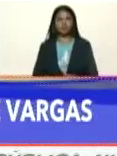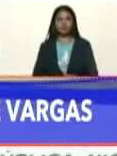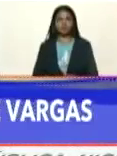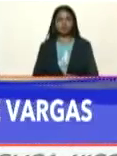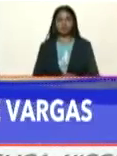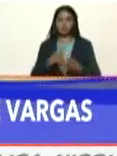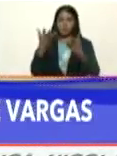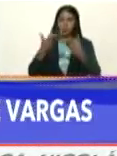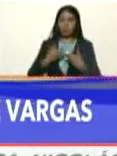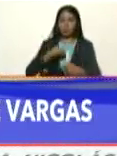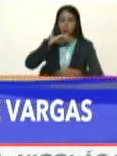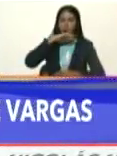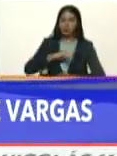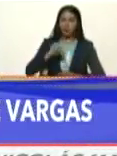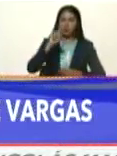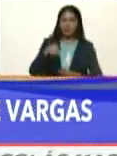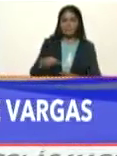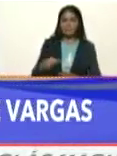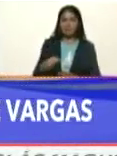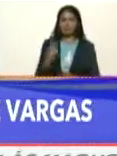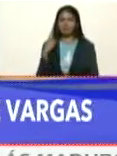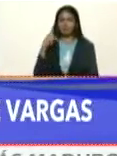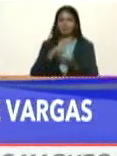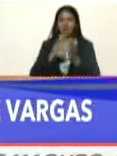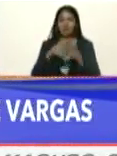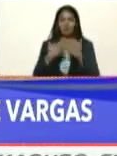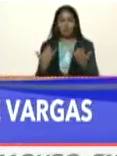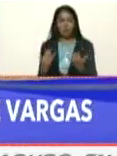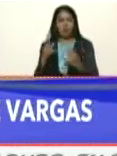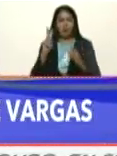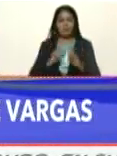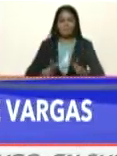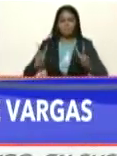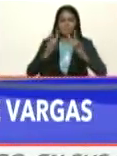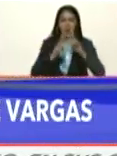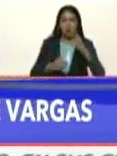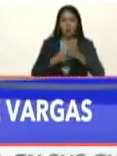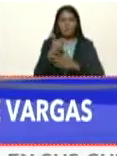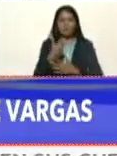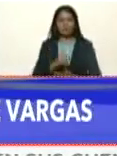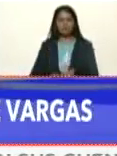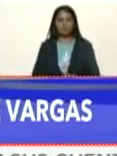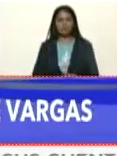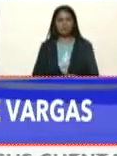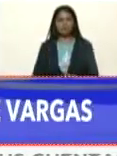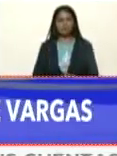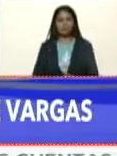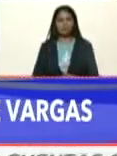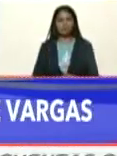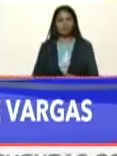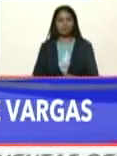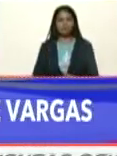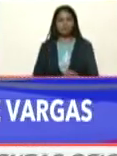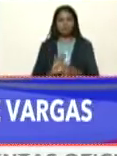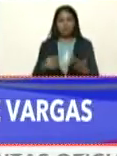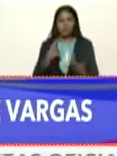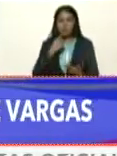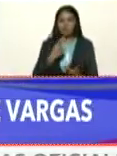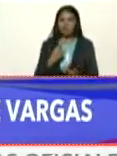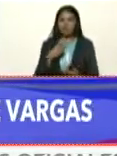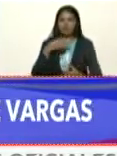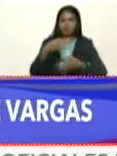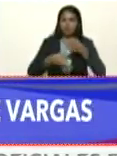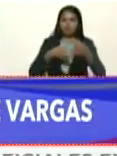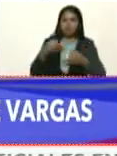de traer la historia al presente con todo su valor descriptivo. Cuando estaba hablando el mayor